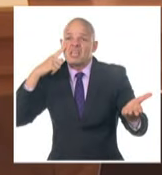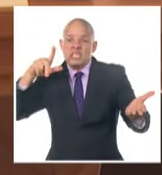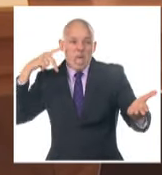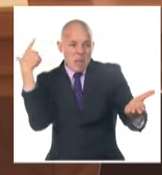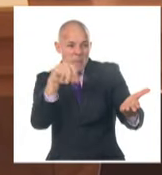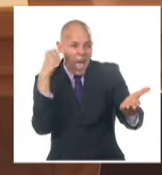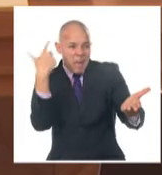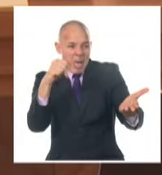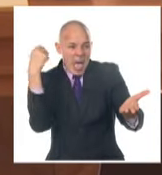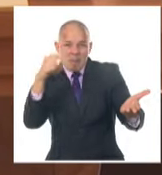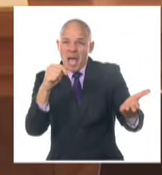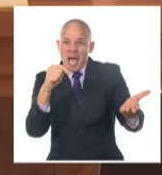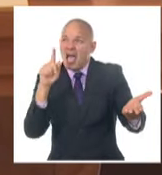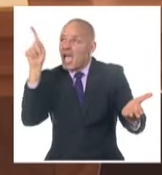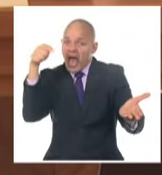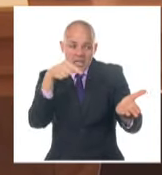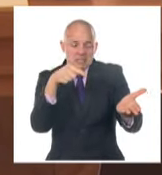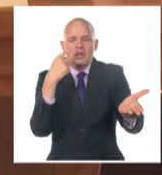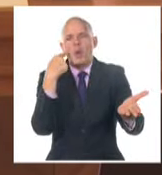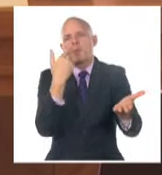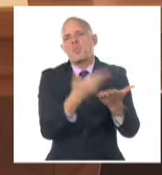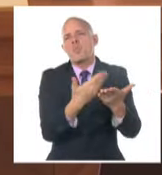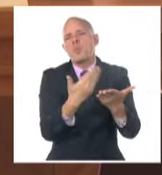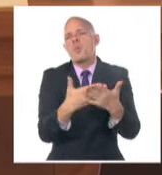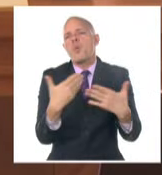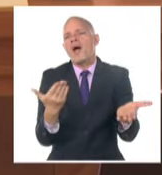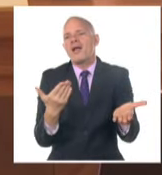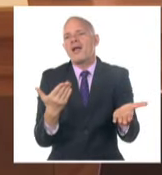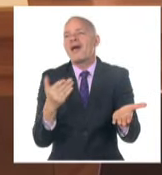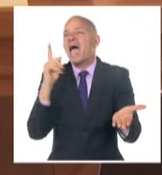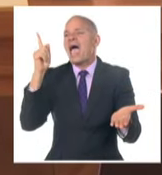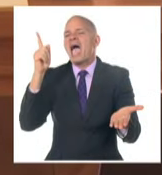que desean para nuestros pueblos.